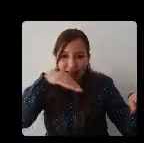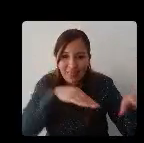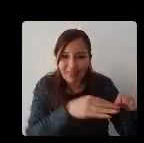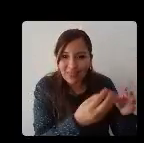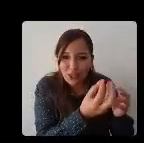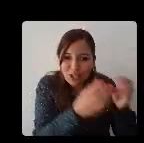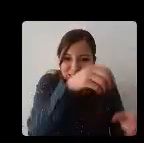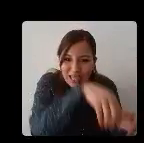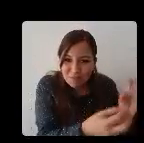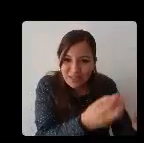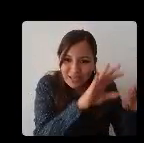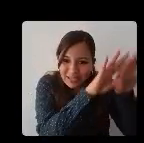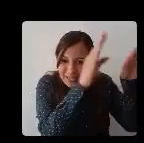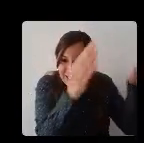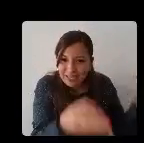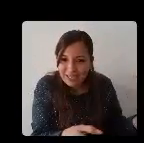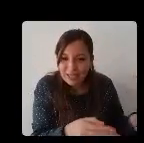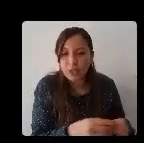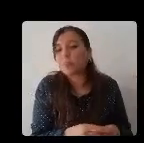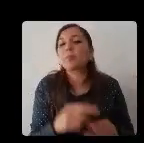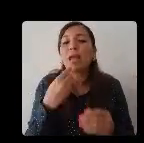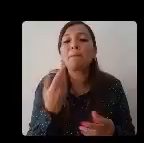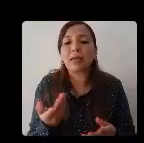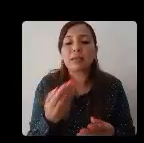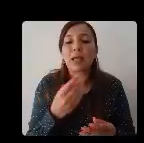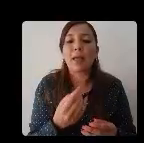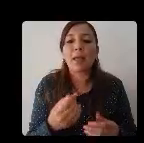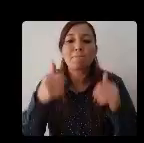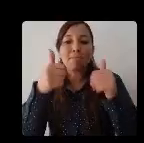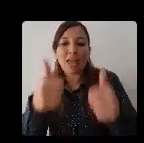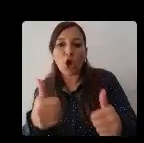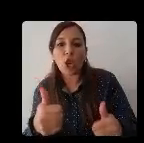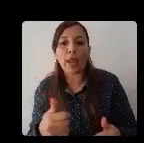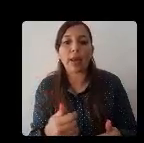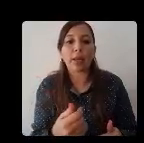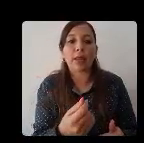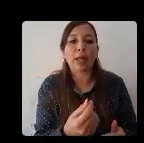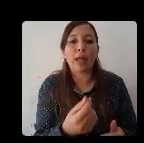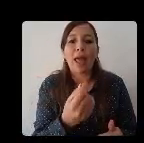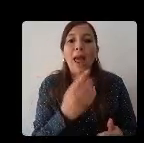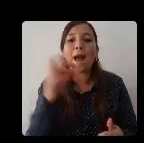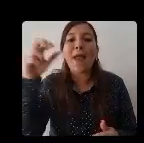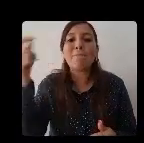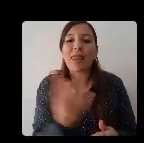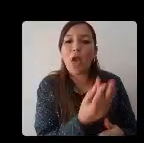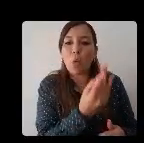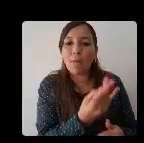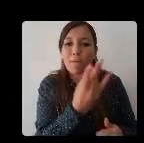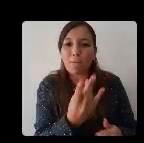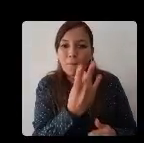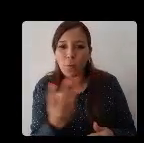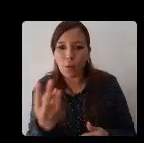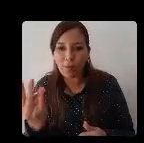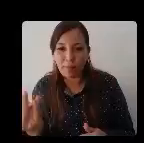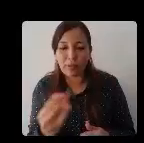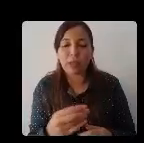también estamos adquiriendo el EasyPay, ¿no? Para nosotros poder cobrar con tarjetas, ¿no? Porque el visitante